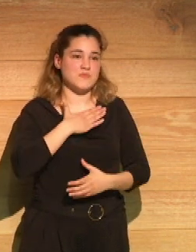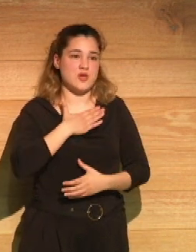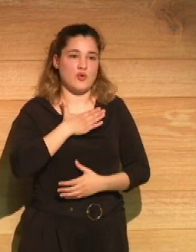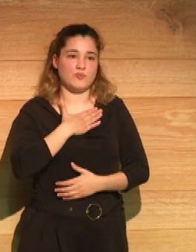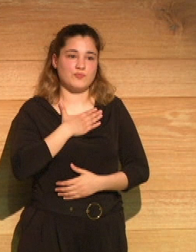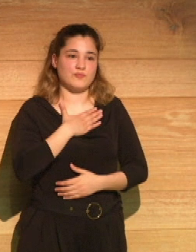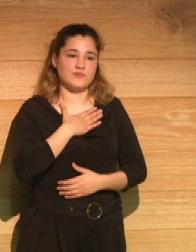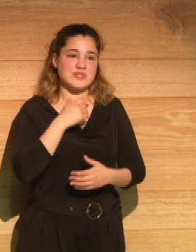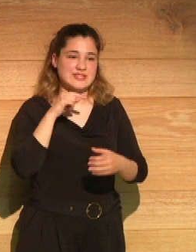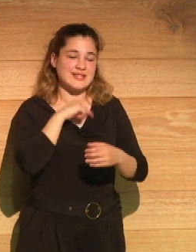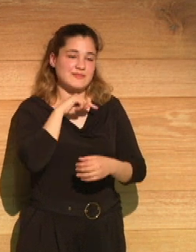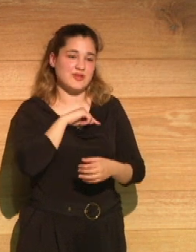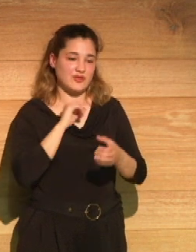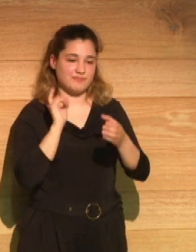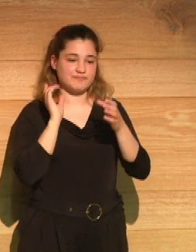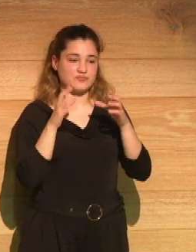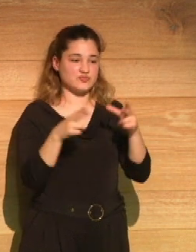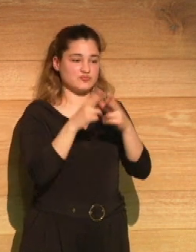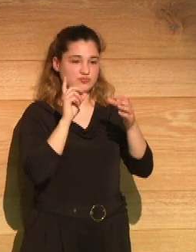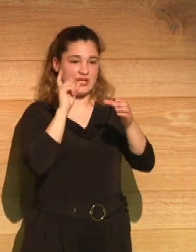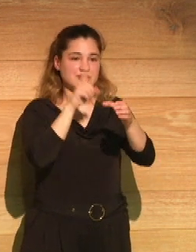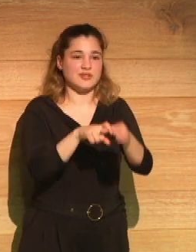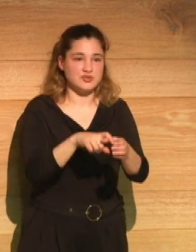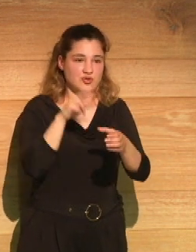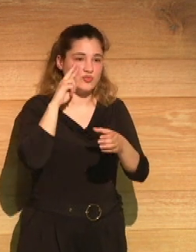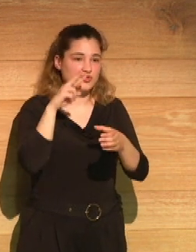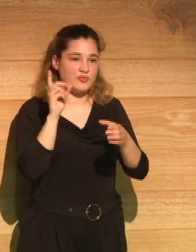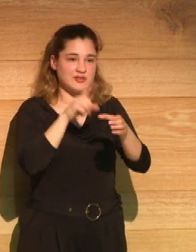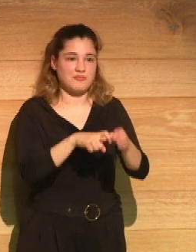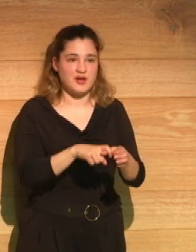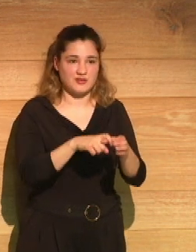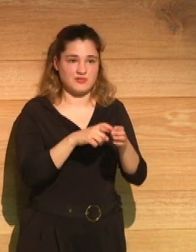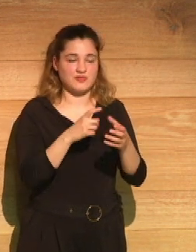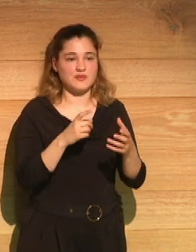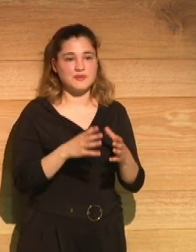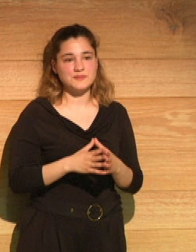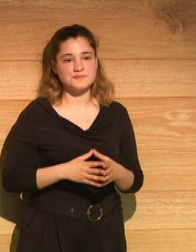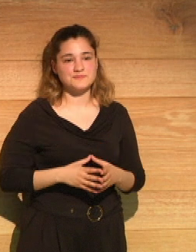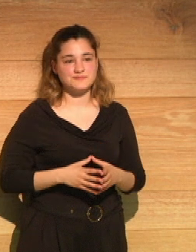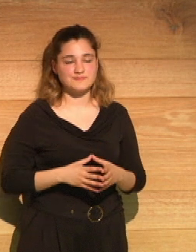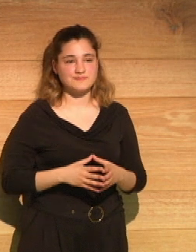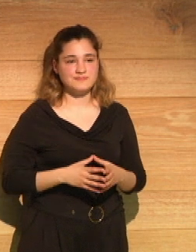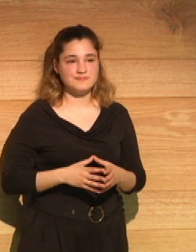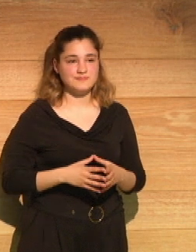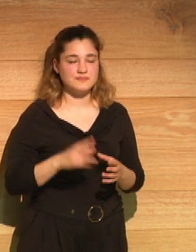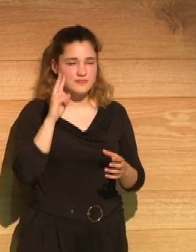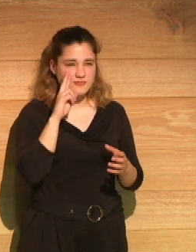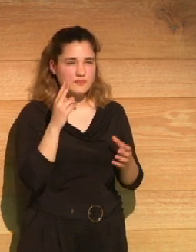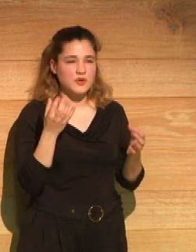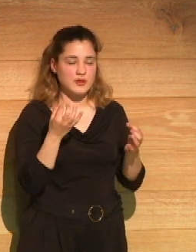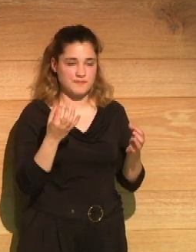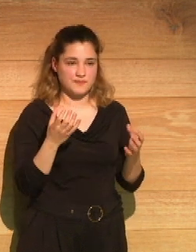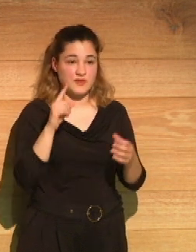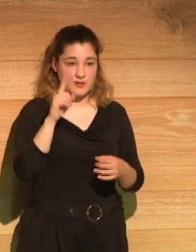de participación, un espíritu de vinculación al más alto nivel. ¿Qué más vemos? Vemos